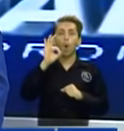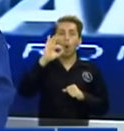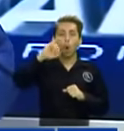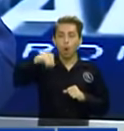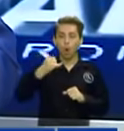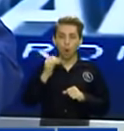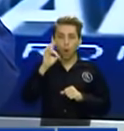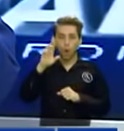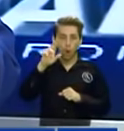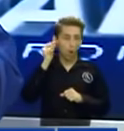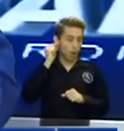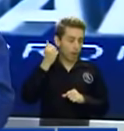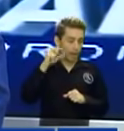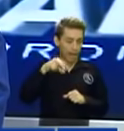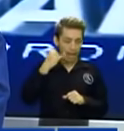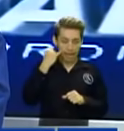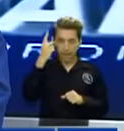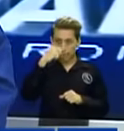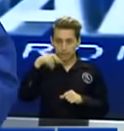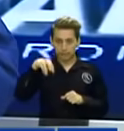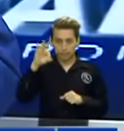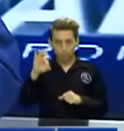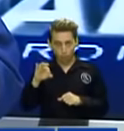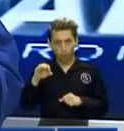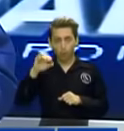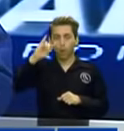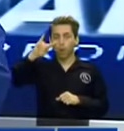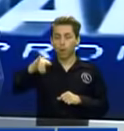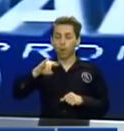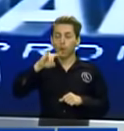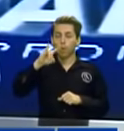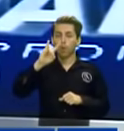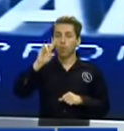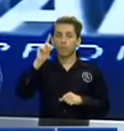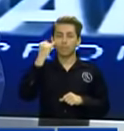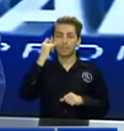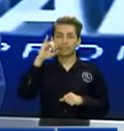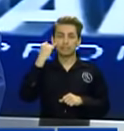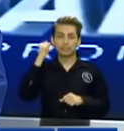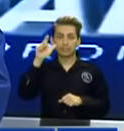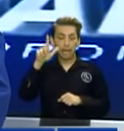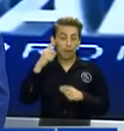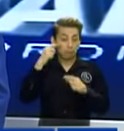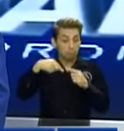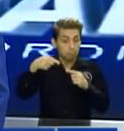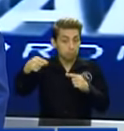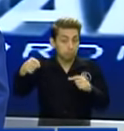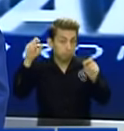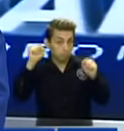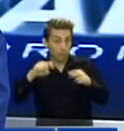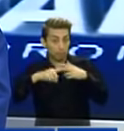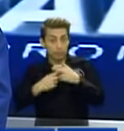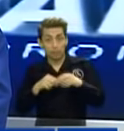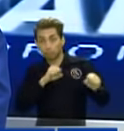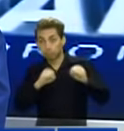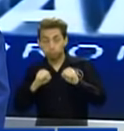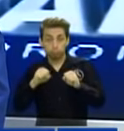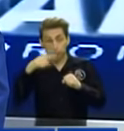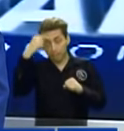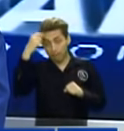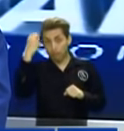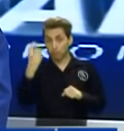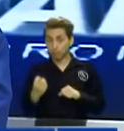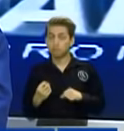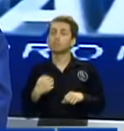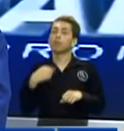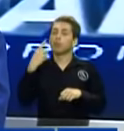próximos días se retome la actividad. Nosotros estamos previendo que para la semana entrante vamos a tener